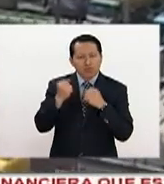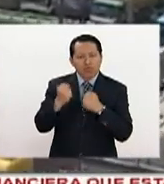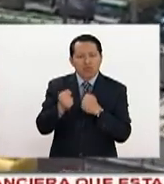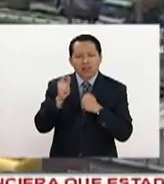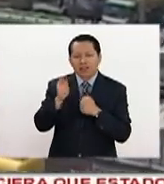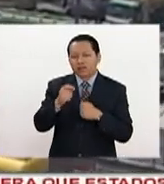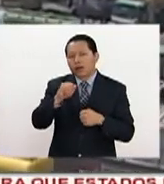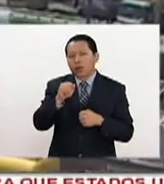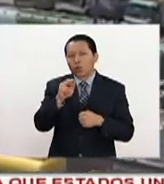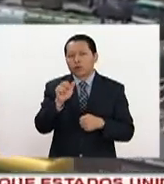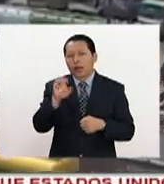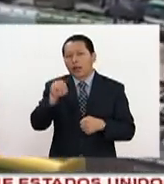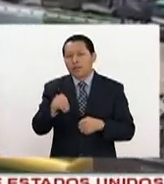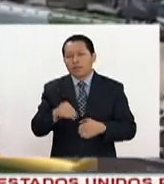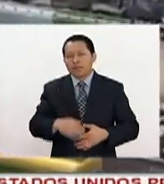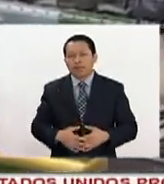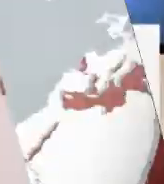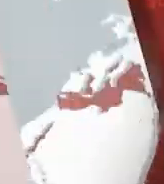es Jerusalén.